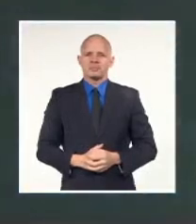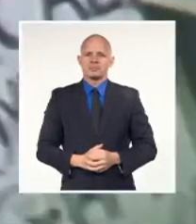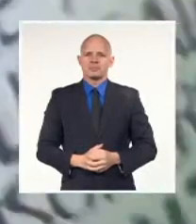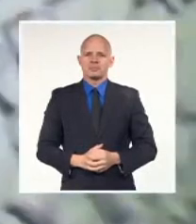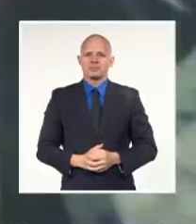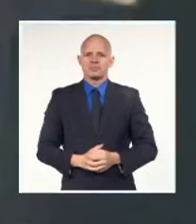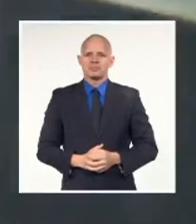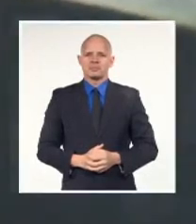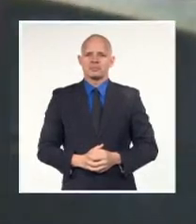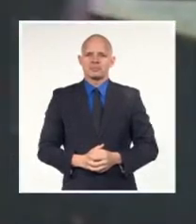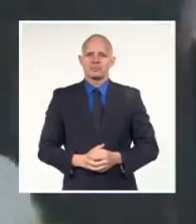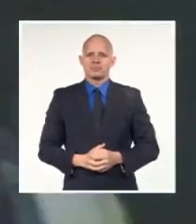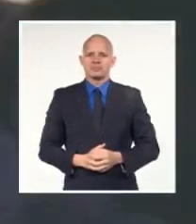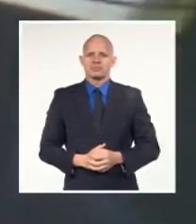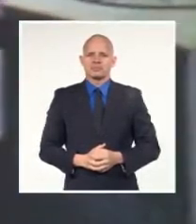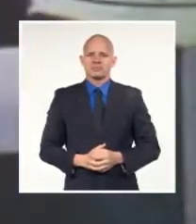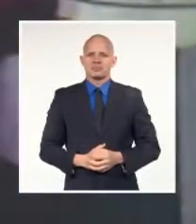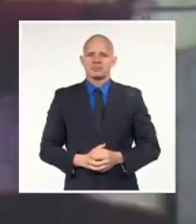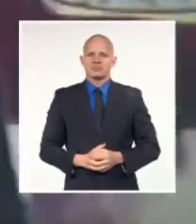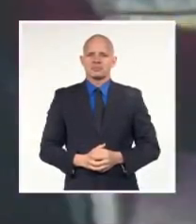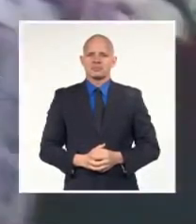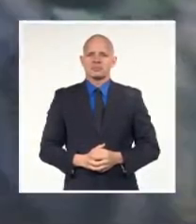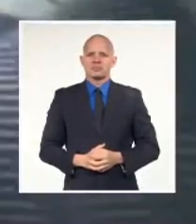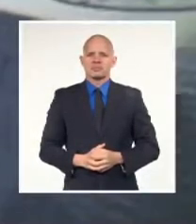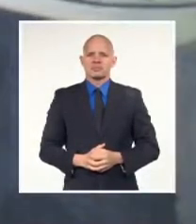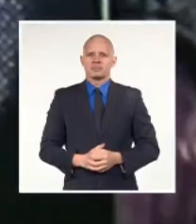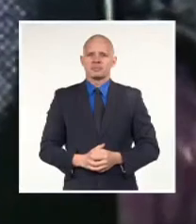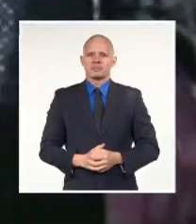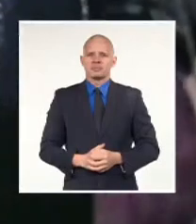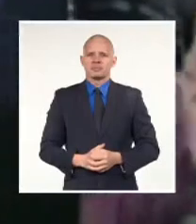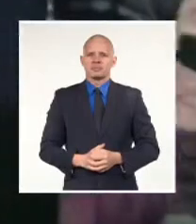hoy el pueblo se levanta.